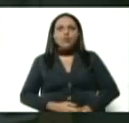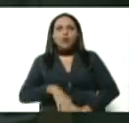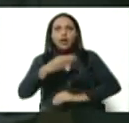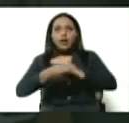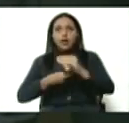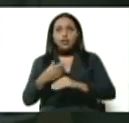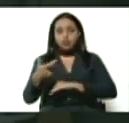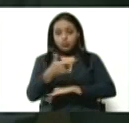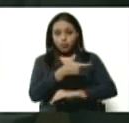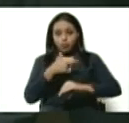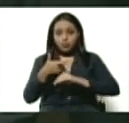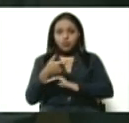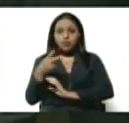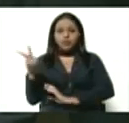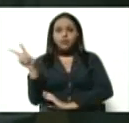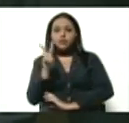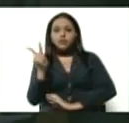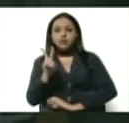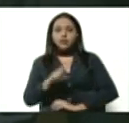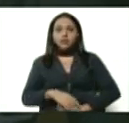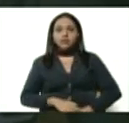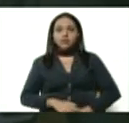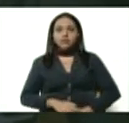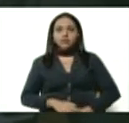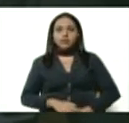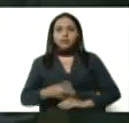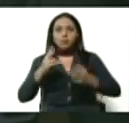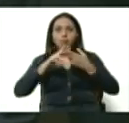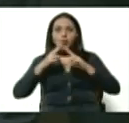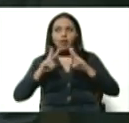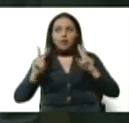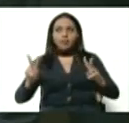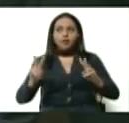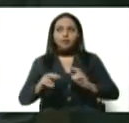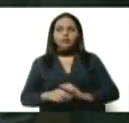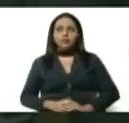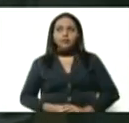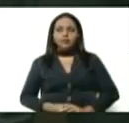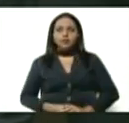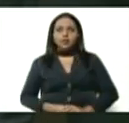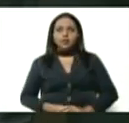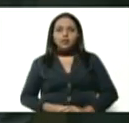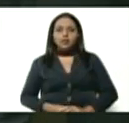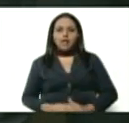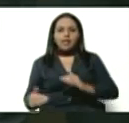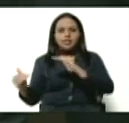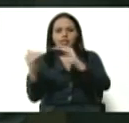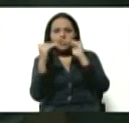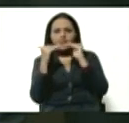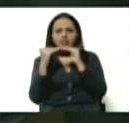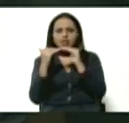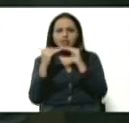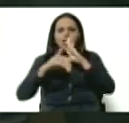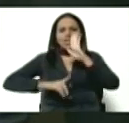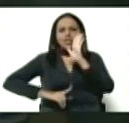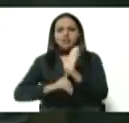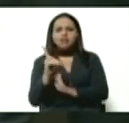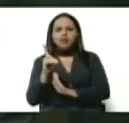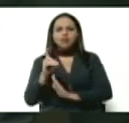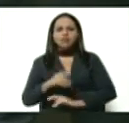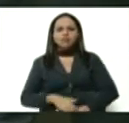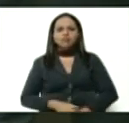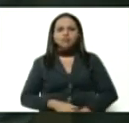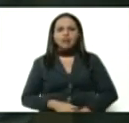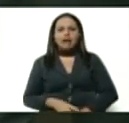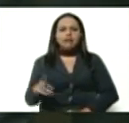gobierno de Venezuela por la paz, la estabilidad y el desarrollo.